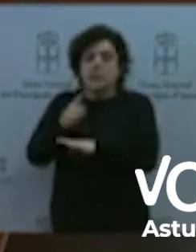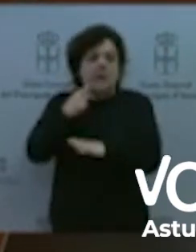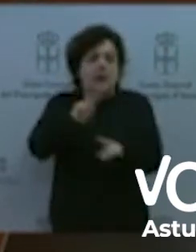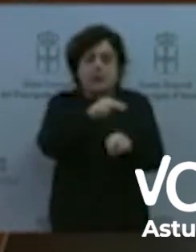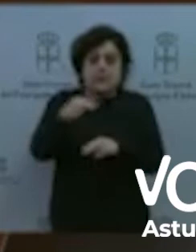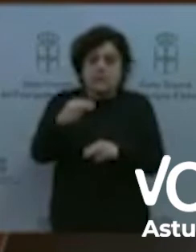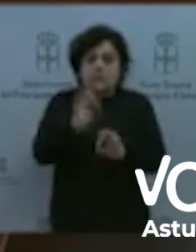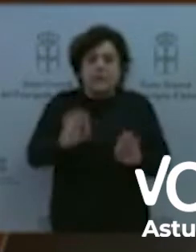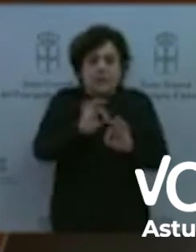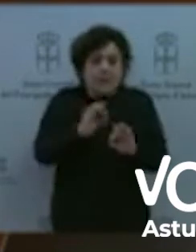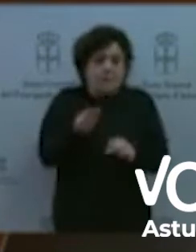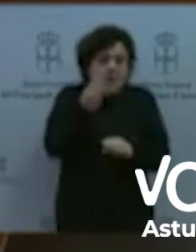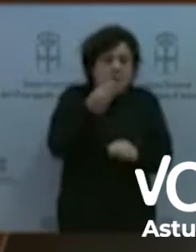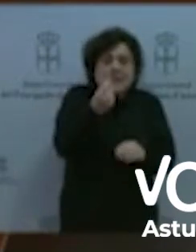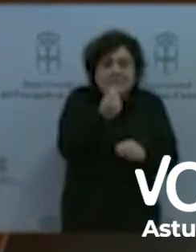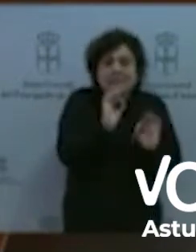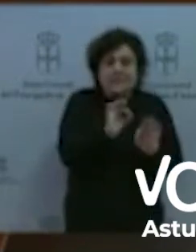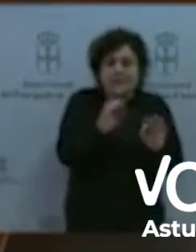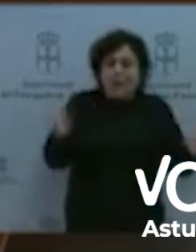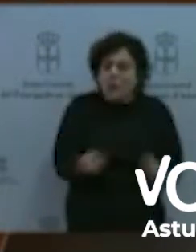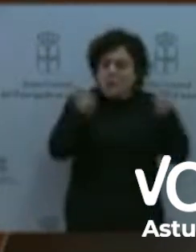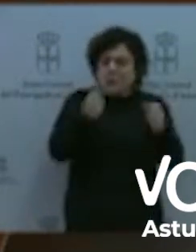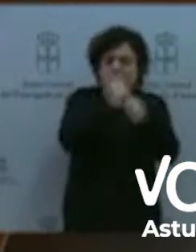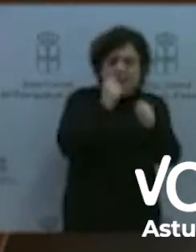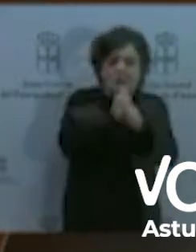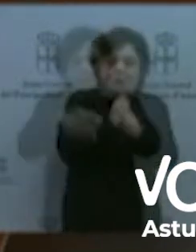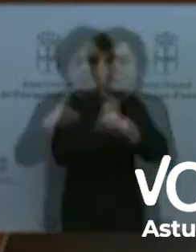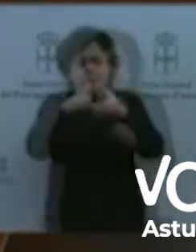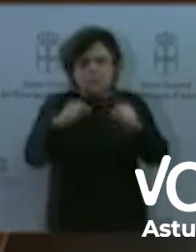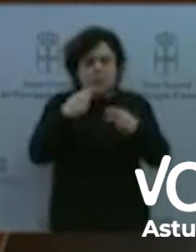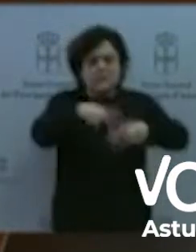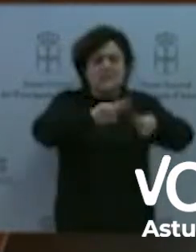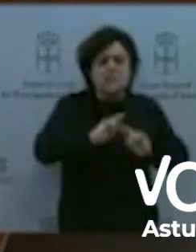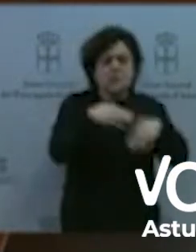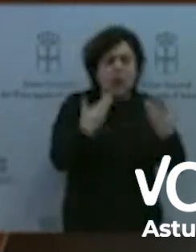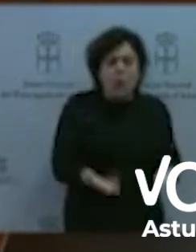promocionar empleo, favoreciendo la industria, el comercio, apoyando a los autónomos y los emprendedores? Y por